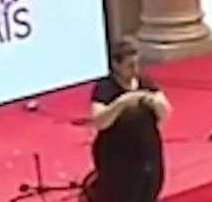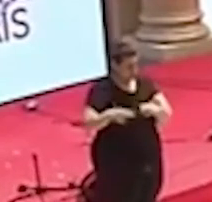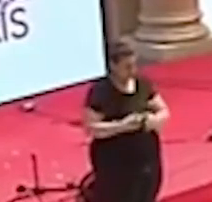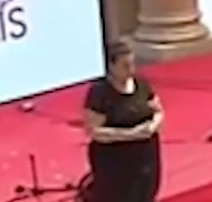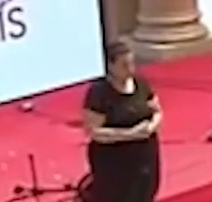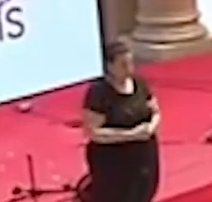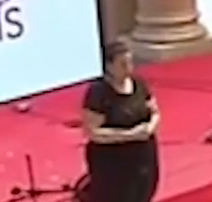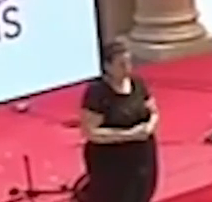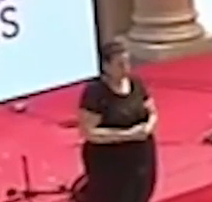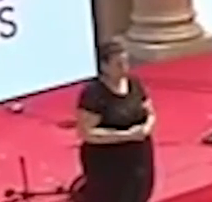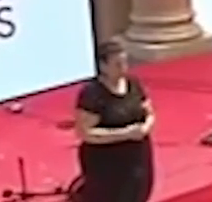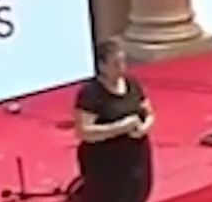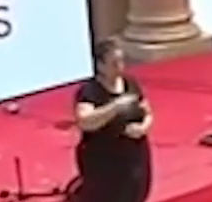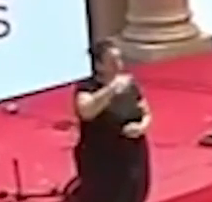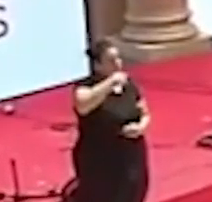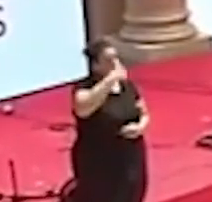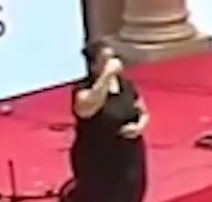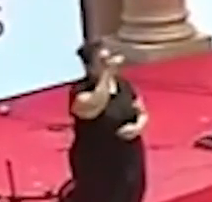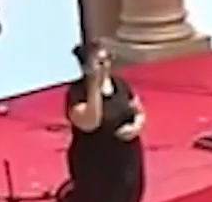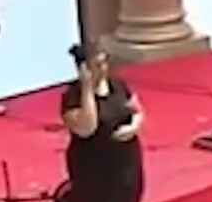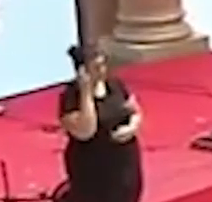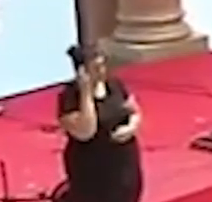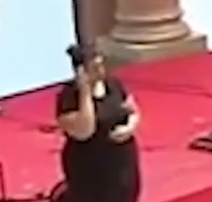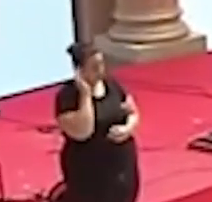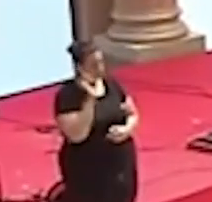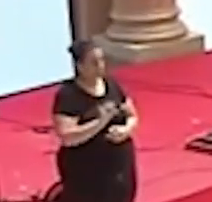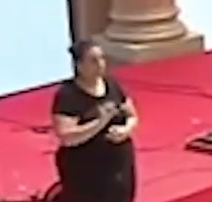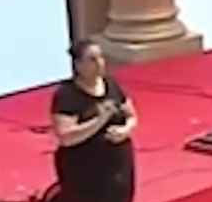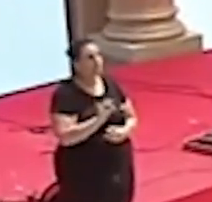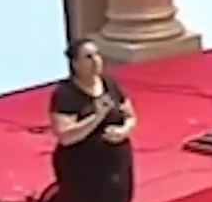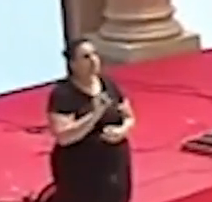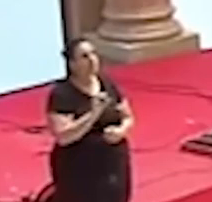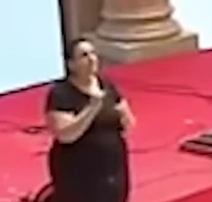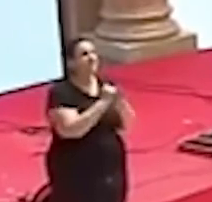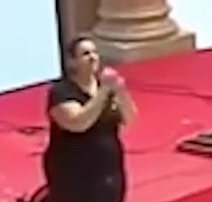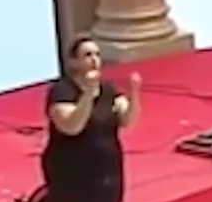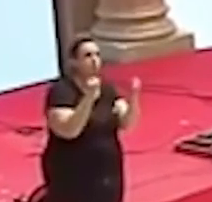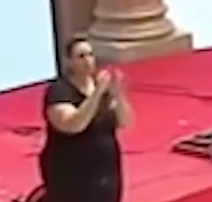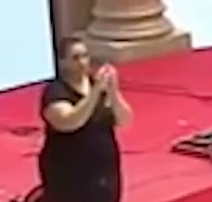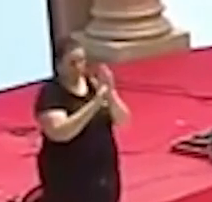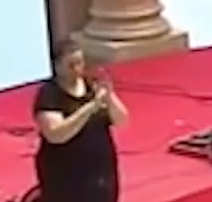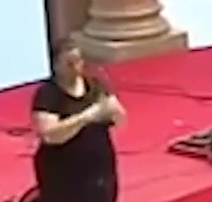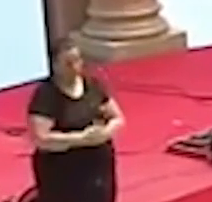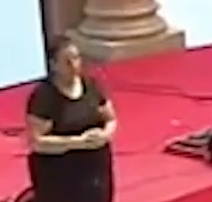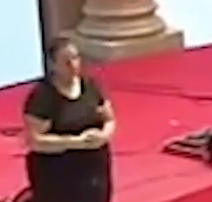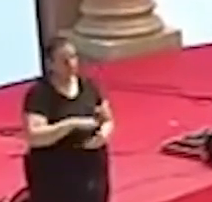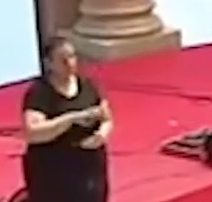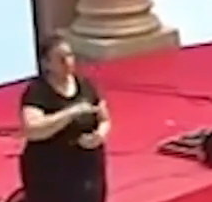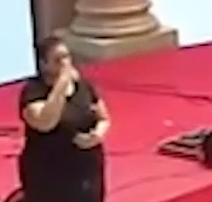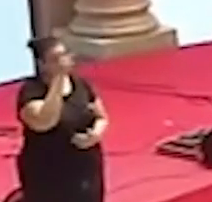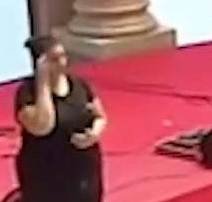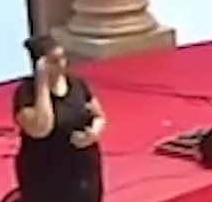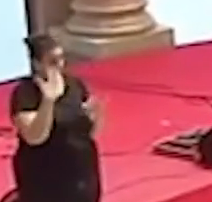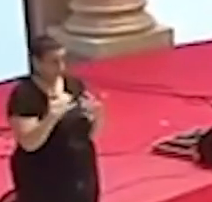grupo de cazasubenciones que se ha convertido la familia del presidente Puig. Es una cosa, en fin, rayada